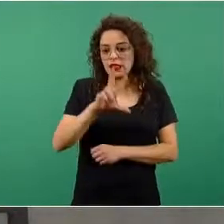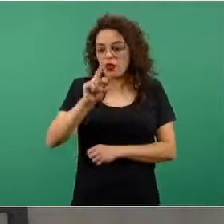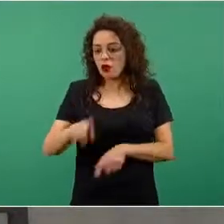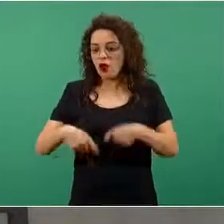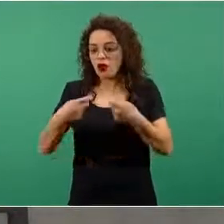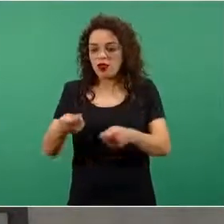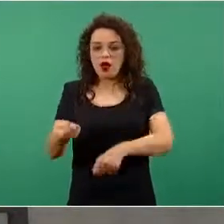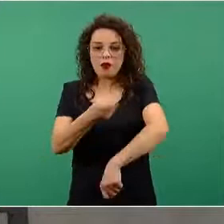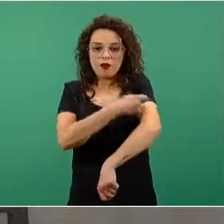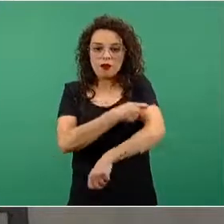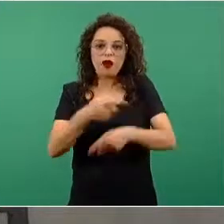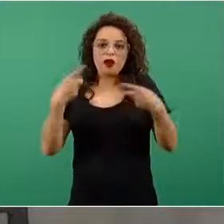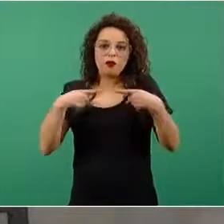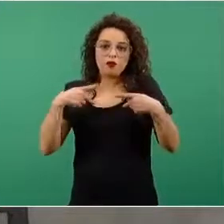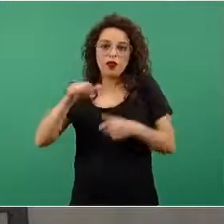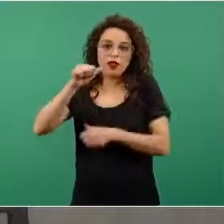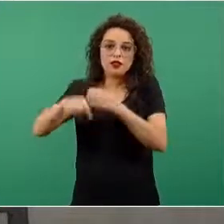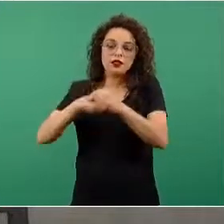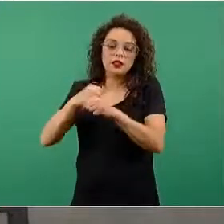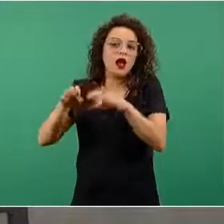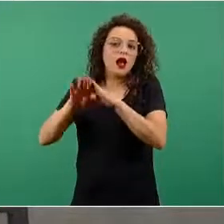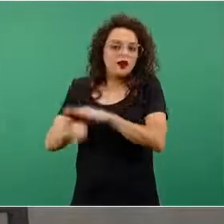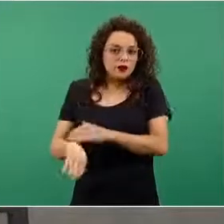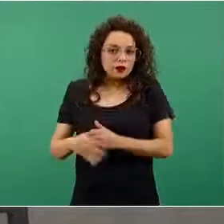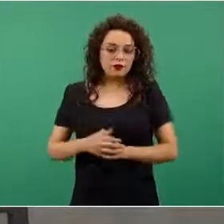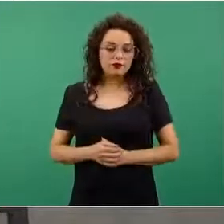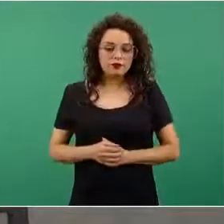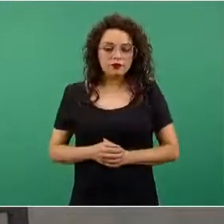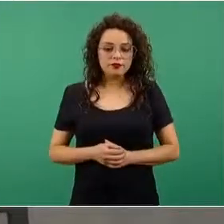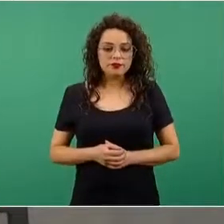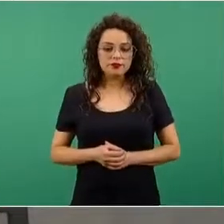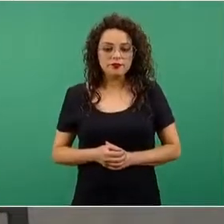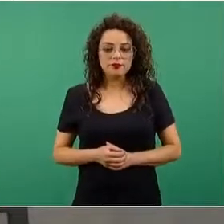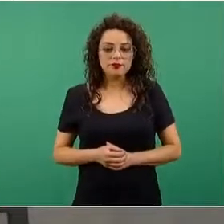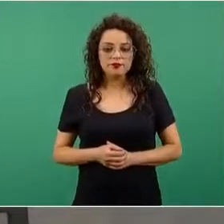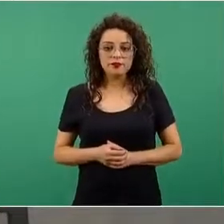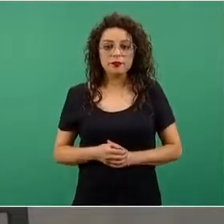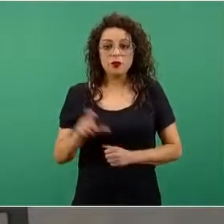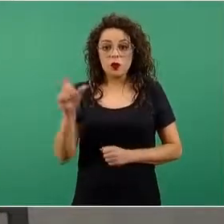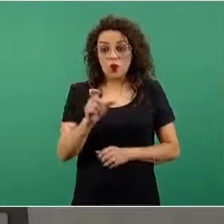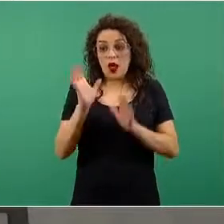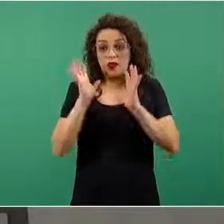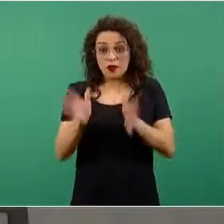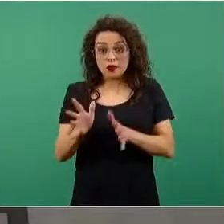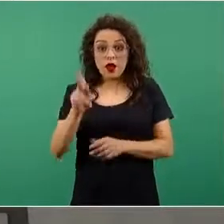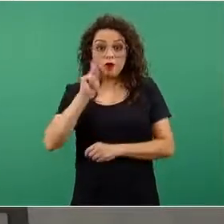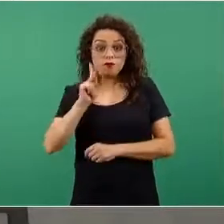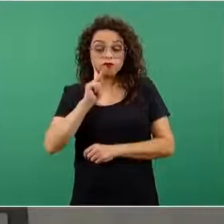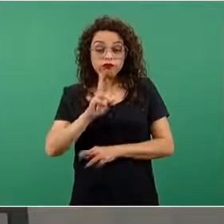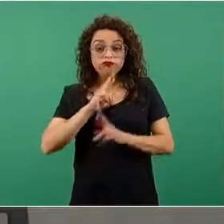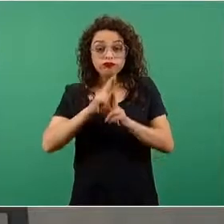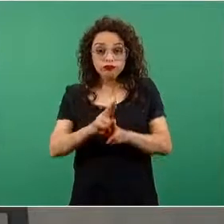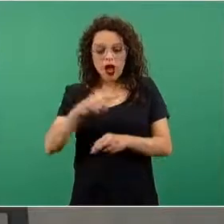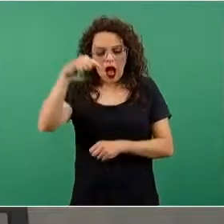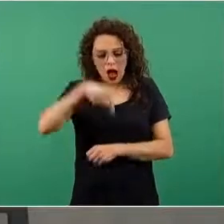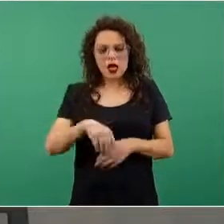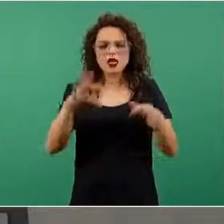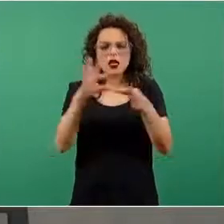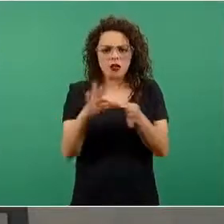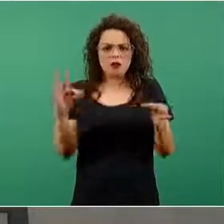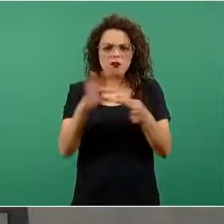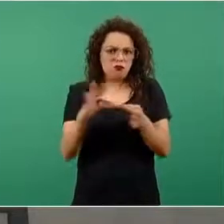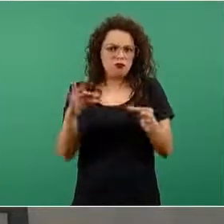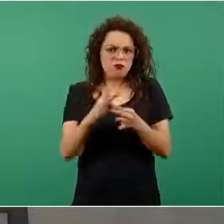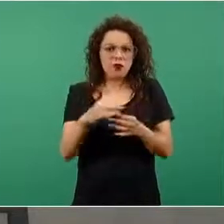personas menores de edad. Y aquí una cosa que es importante, en su momento lo comentaremos cuando estén los resultados de estos estudios, es que se ha